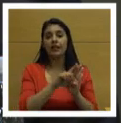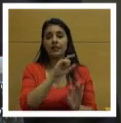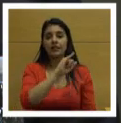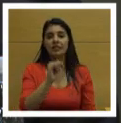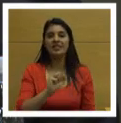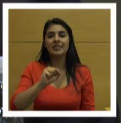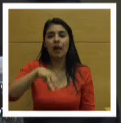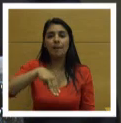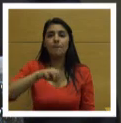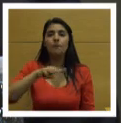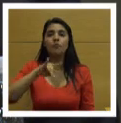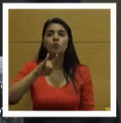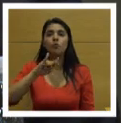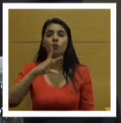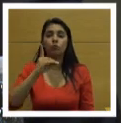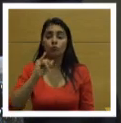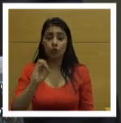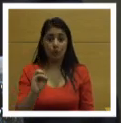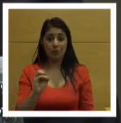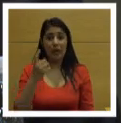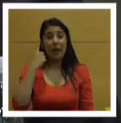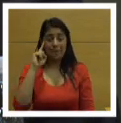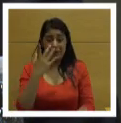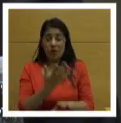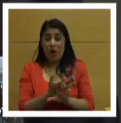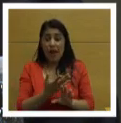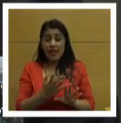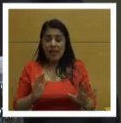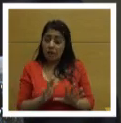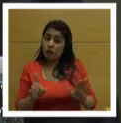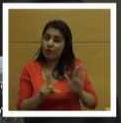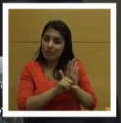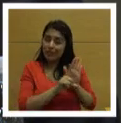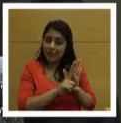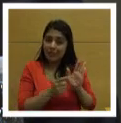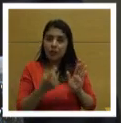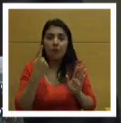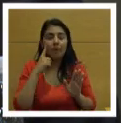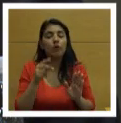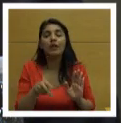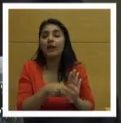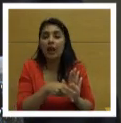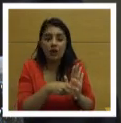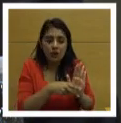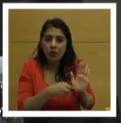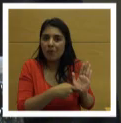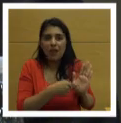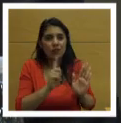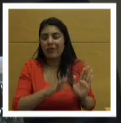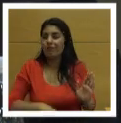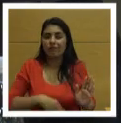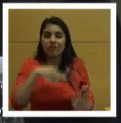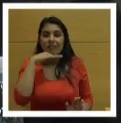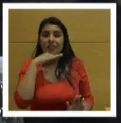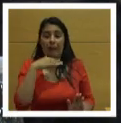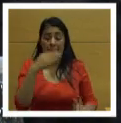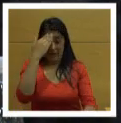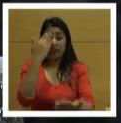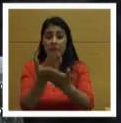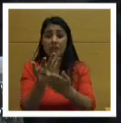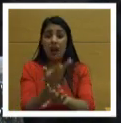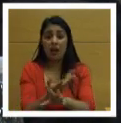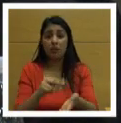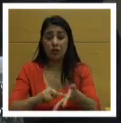pesar del esfuerzo legislativo, la normativa antes señalada no ha sido suficiente para enfrentar el